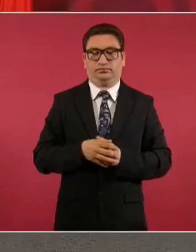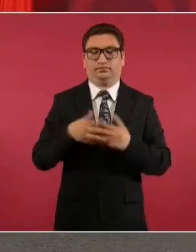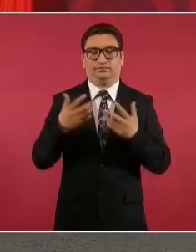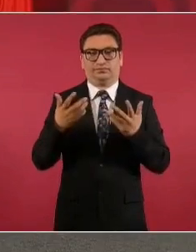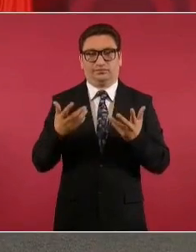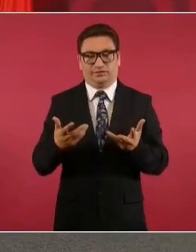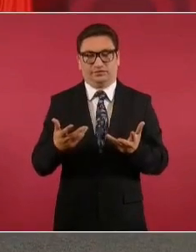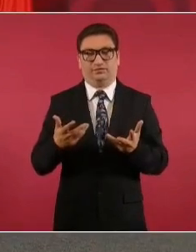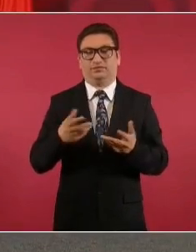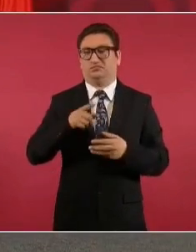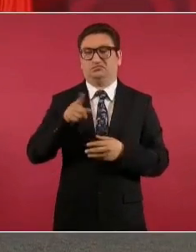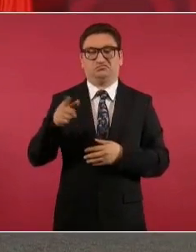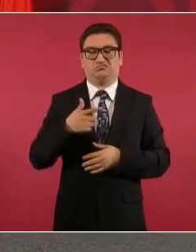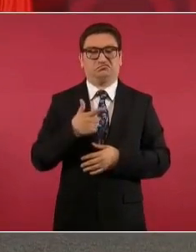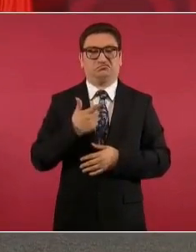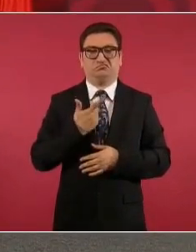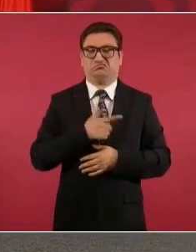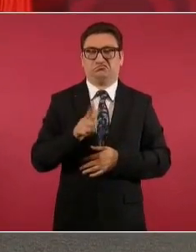no les gustó